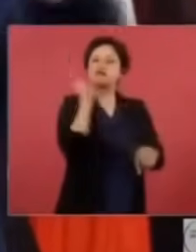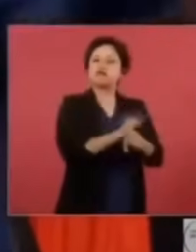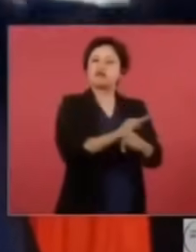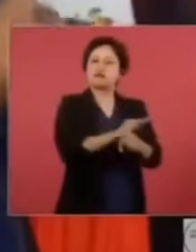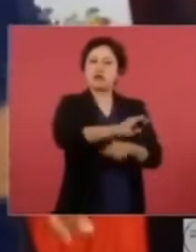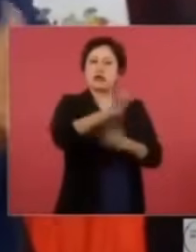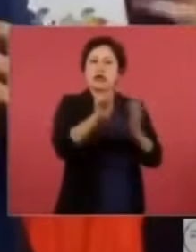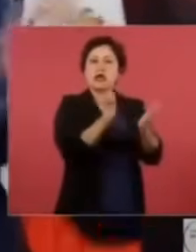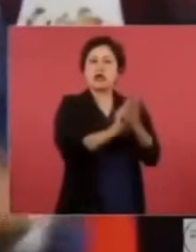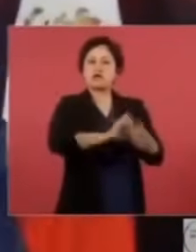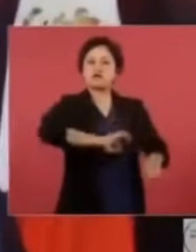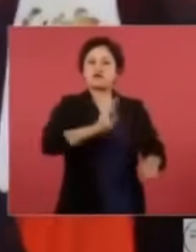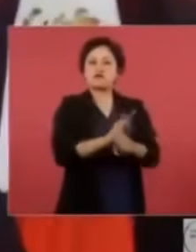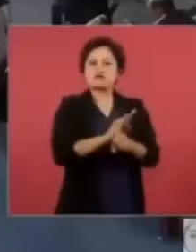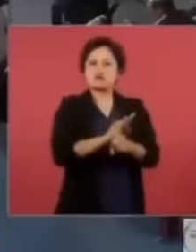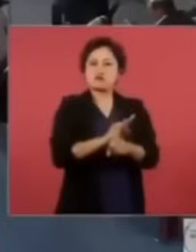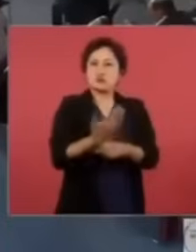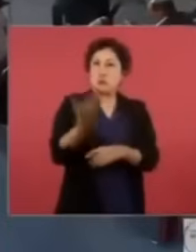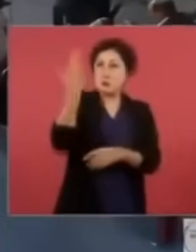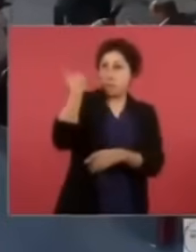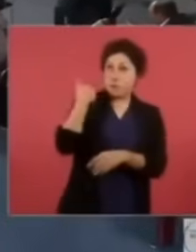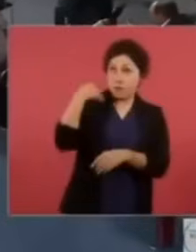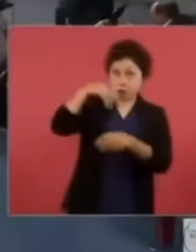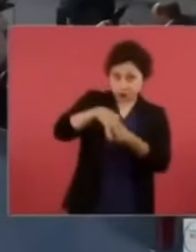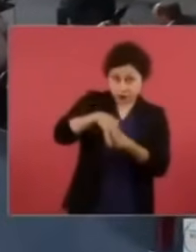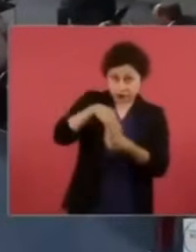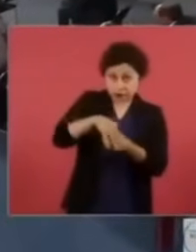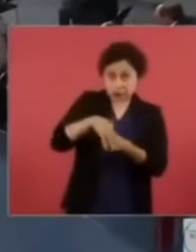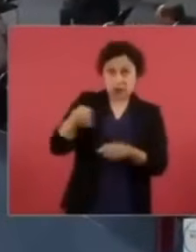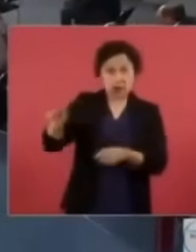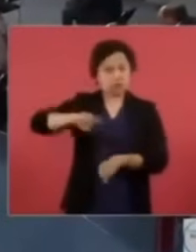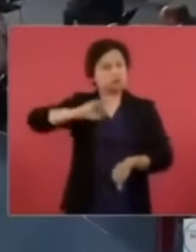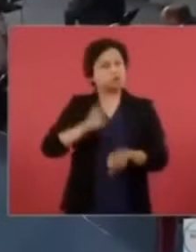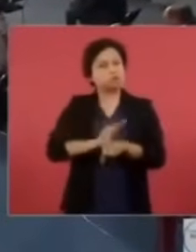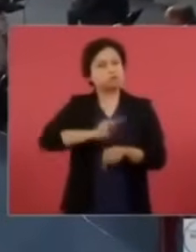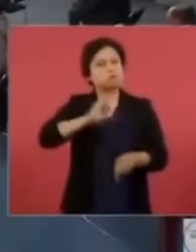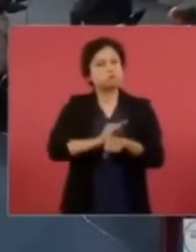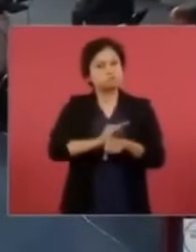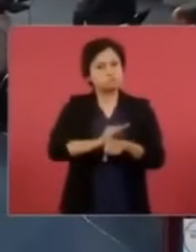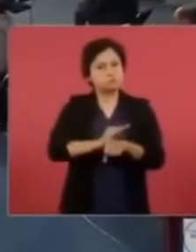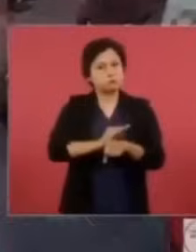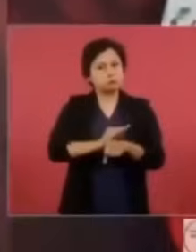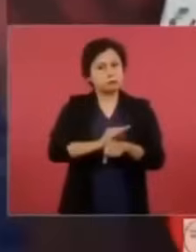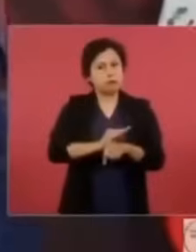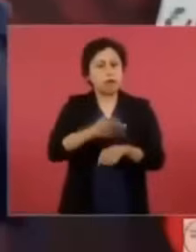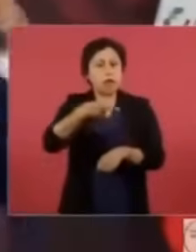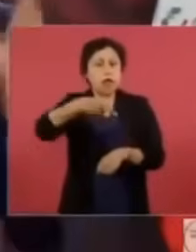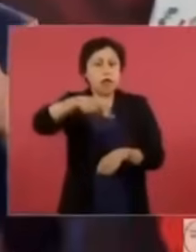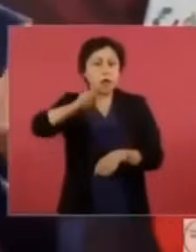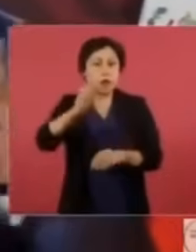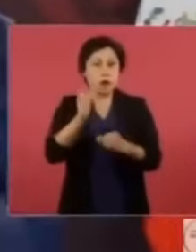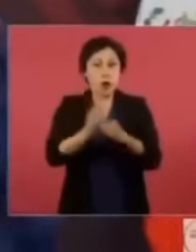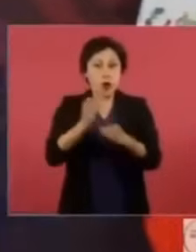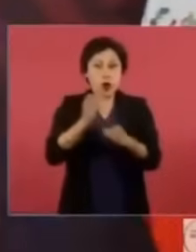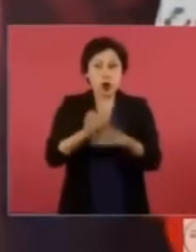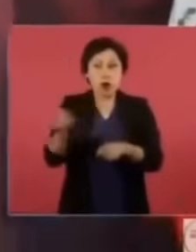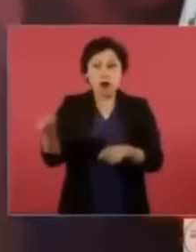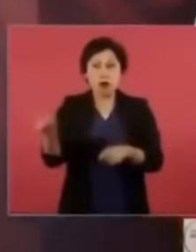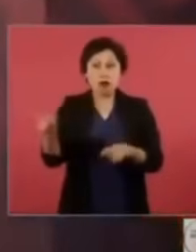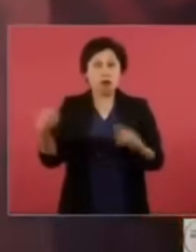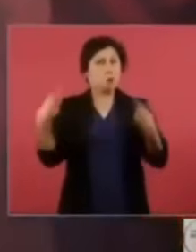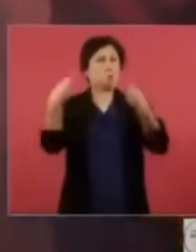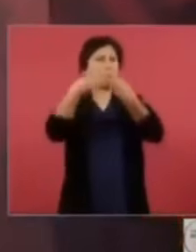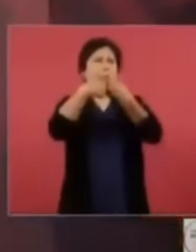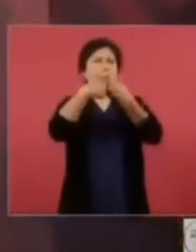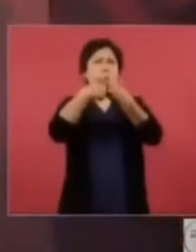puerta realmente a todo el pueblo de México pero si llega una persona como lo vimos y lo dijo el diputado Fernández Noroña Ojalá